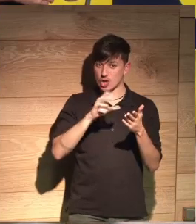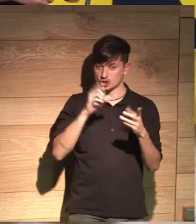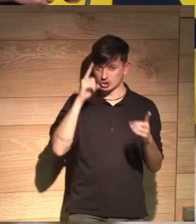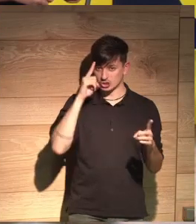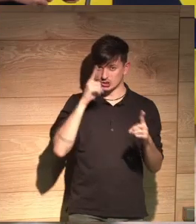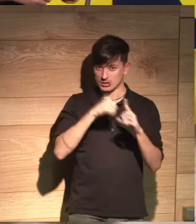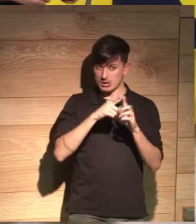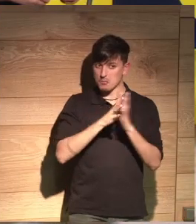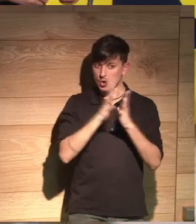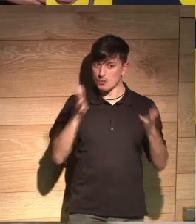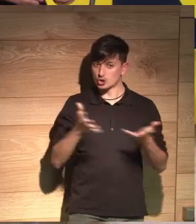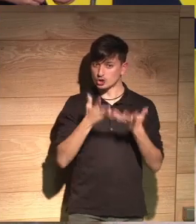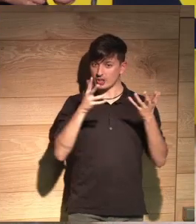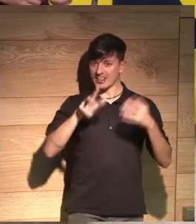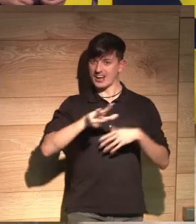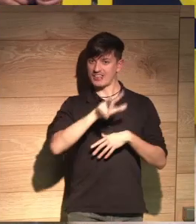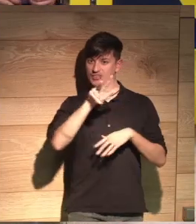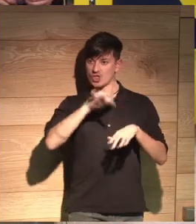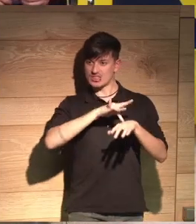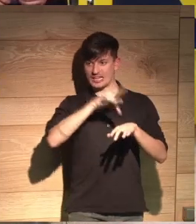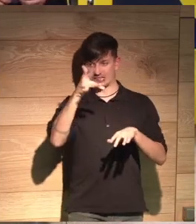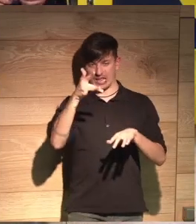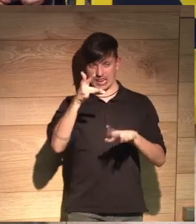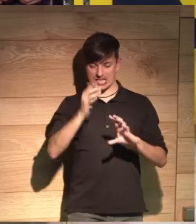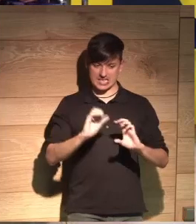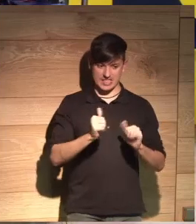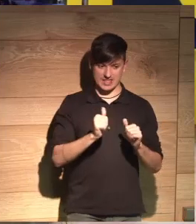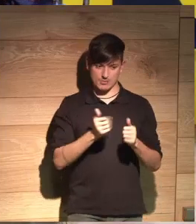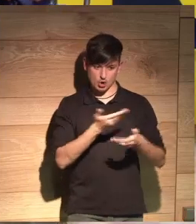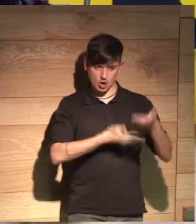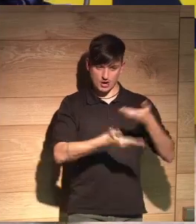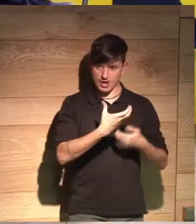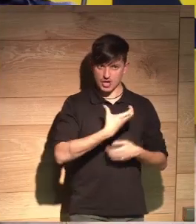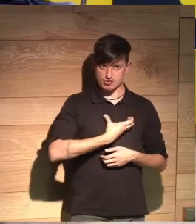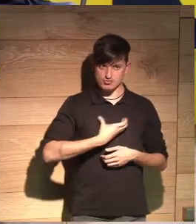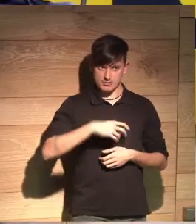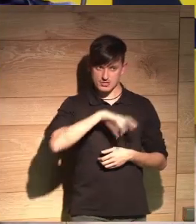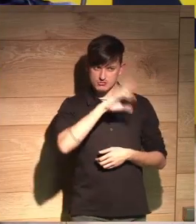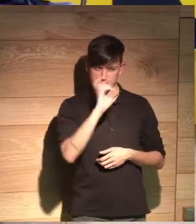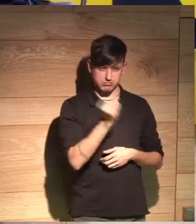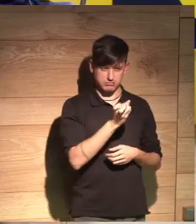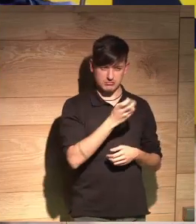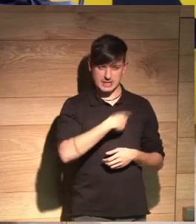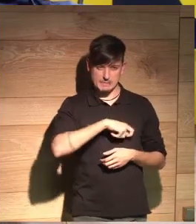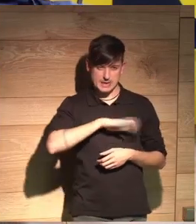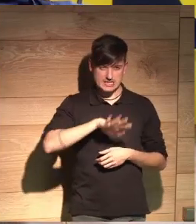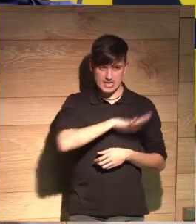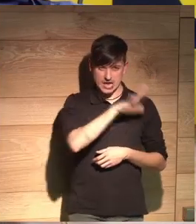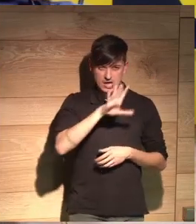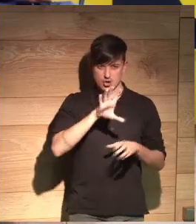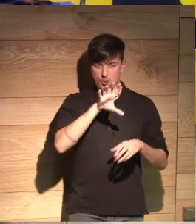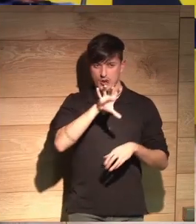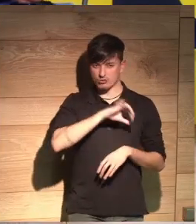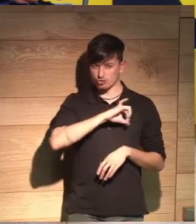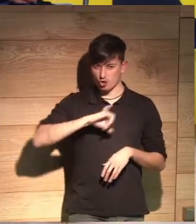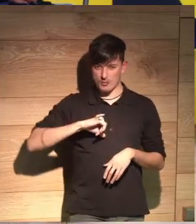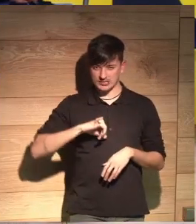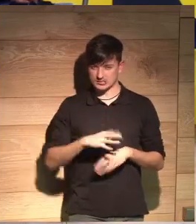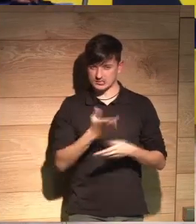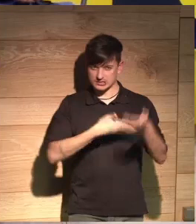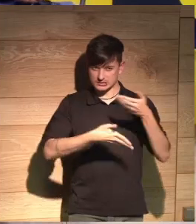digital con iniciativas con varios ayuntamientos y realidades autónomas aquí en españa algunas noches tengo una